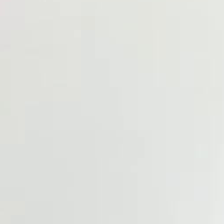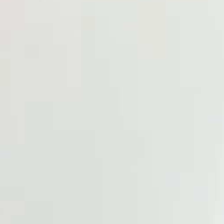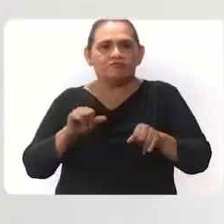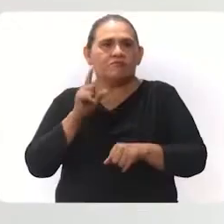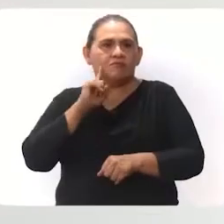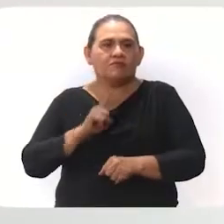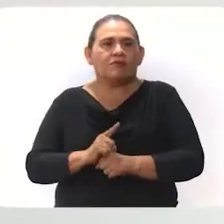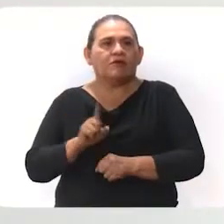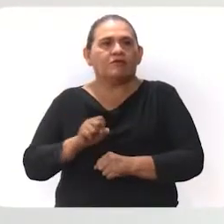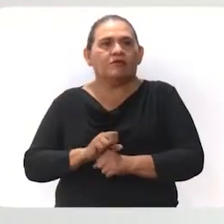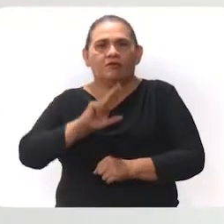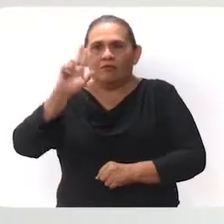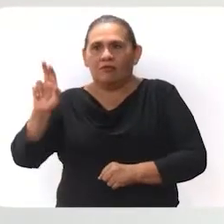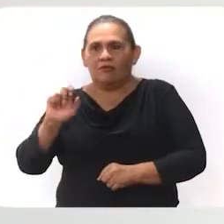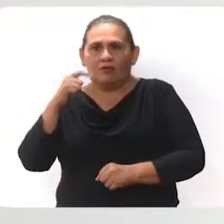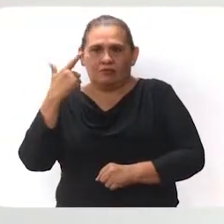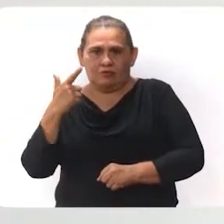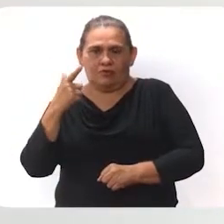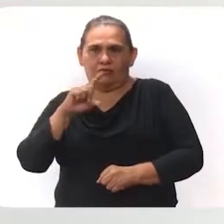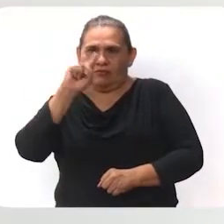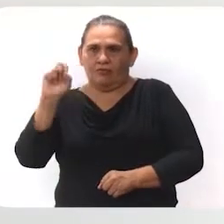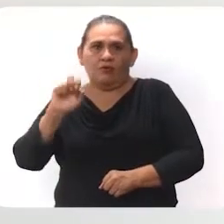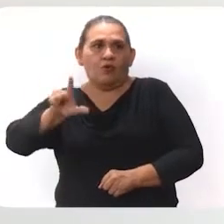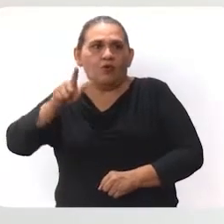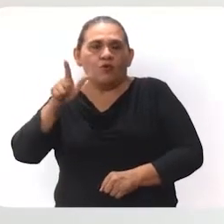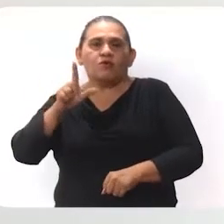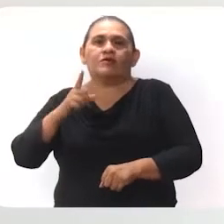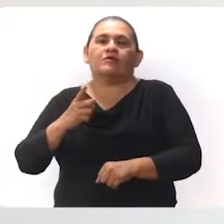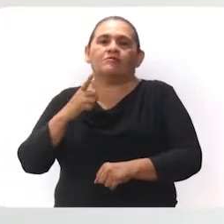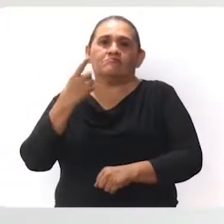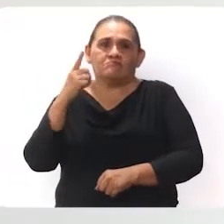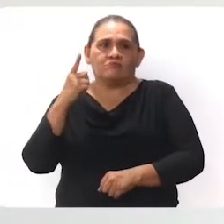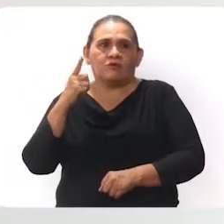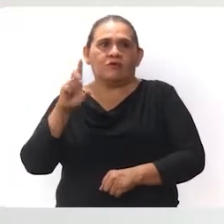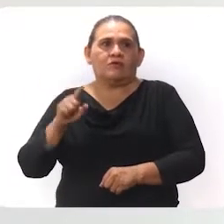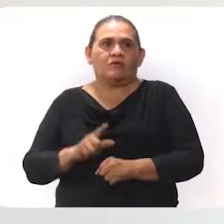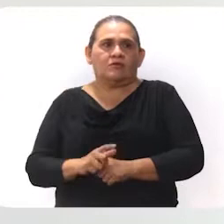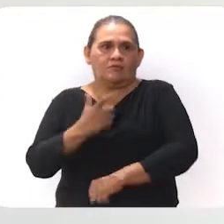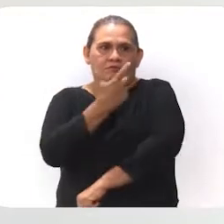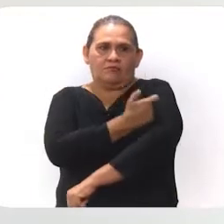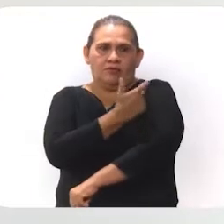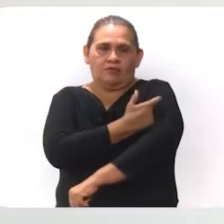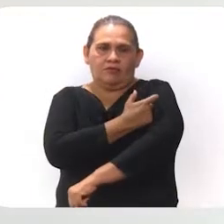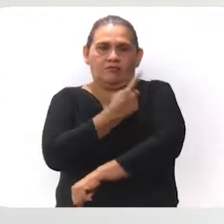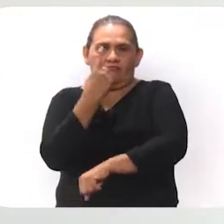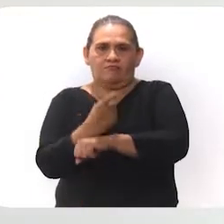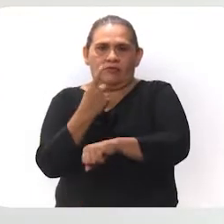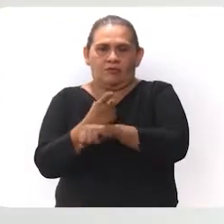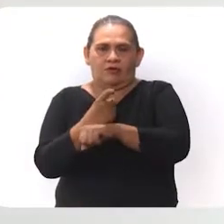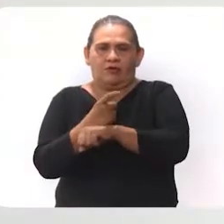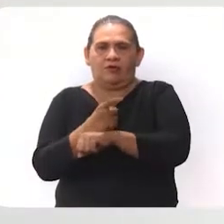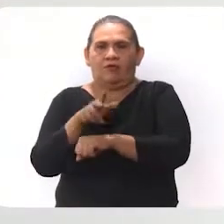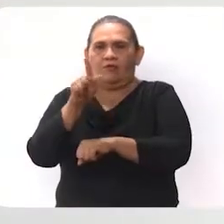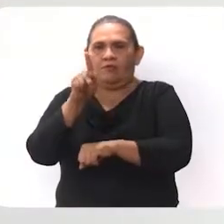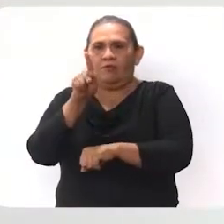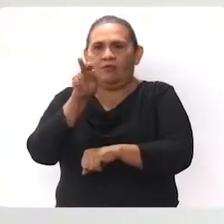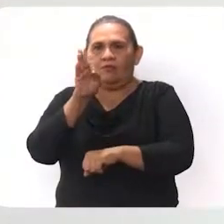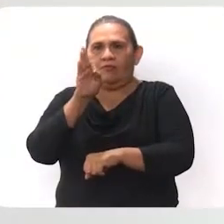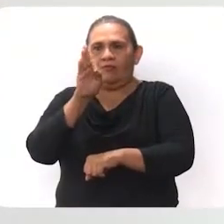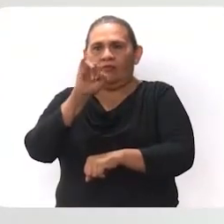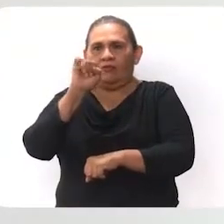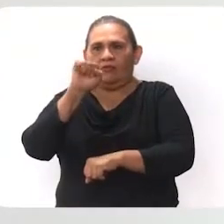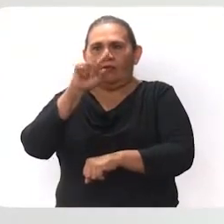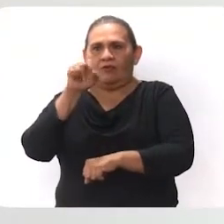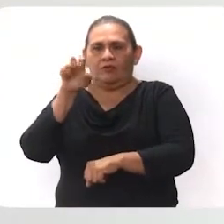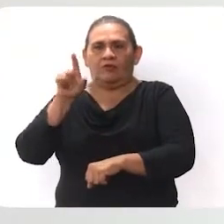Químico. Del martes 7 al domingo 12 de diciembre se llevará a cabo la vacunación con la primera dosis de la farmacéutica